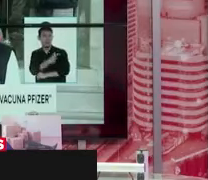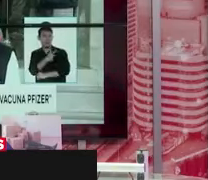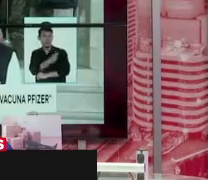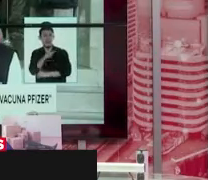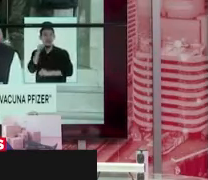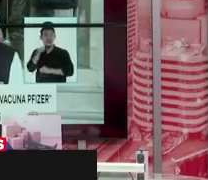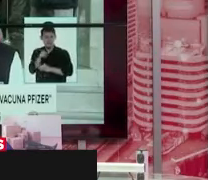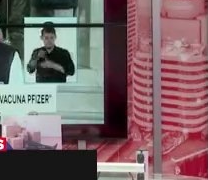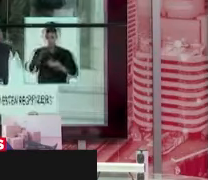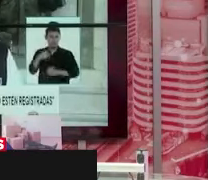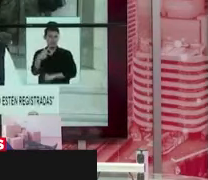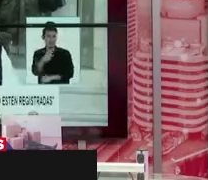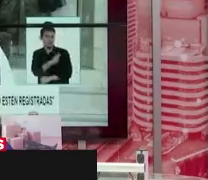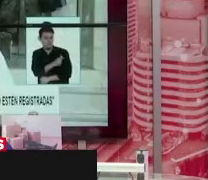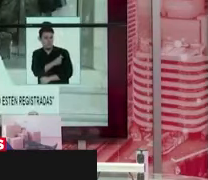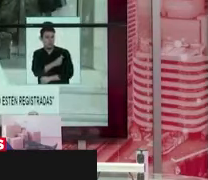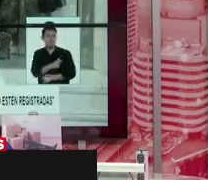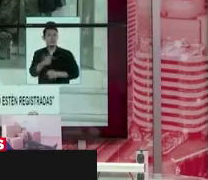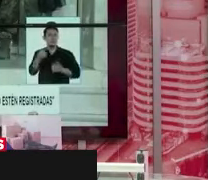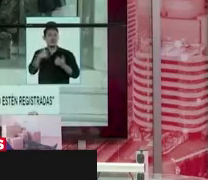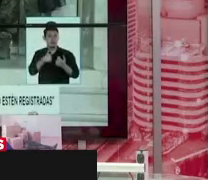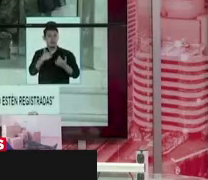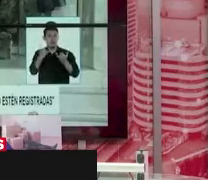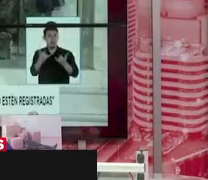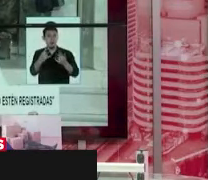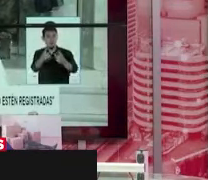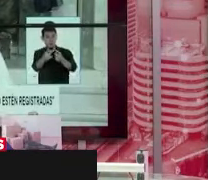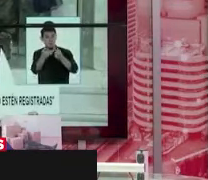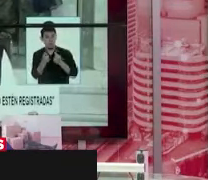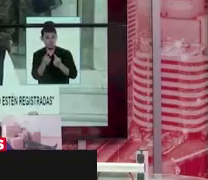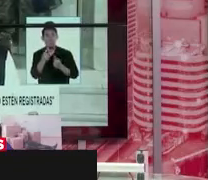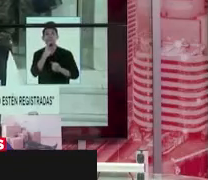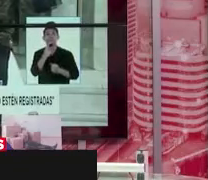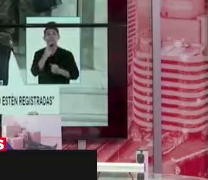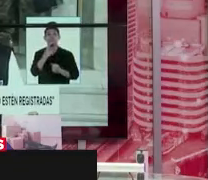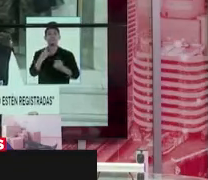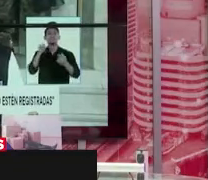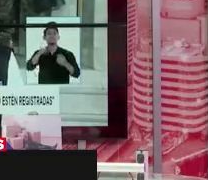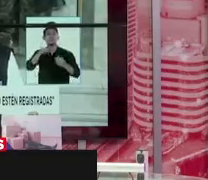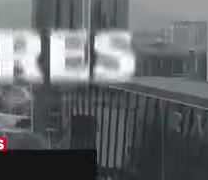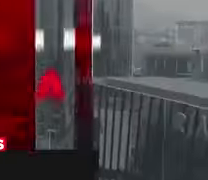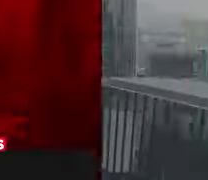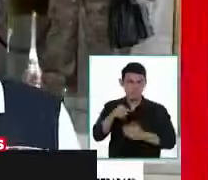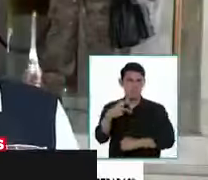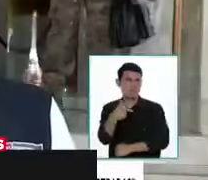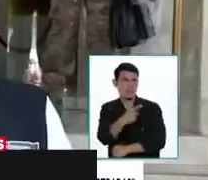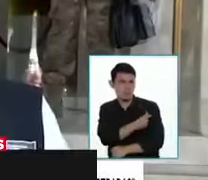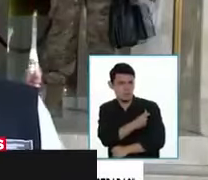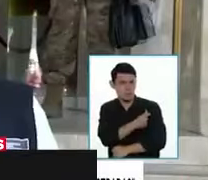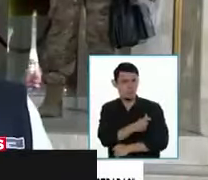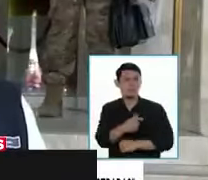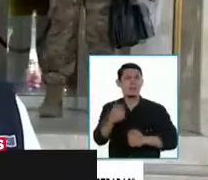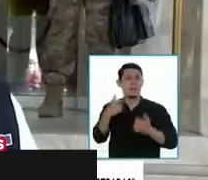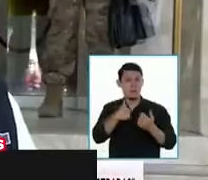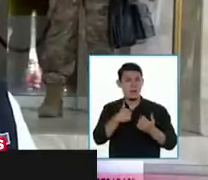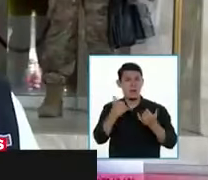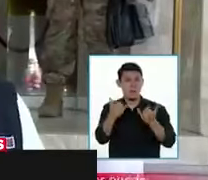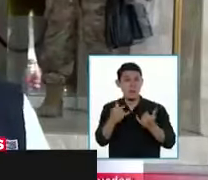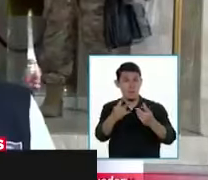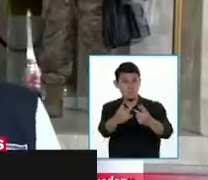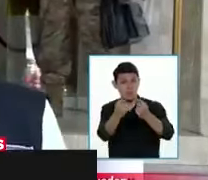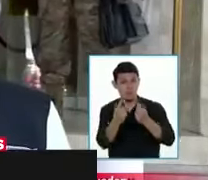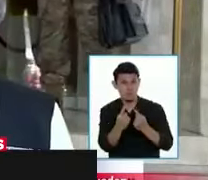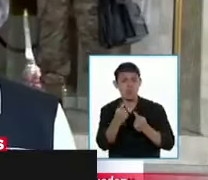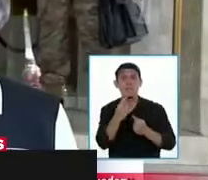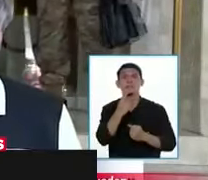Te pueden vender hasta falsa. Sí, claro, tan falsa como la promesa de Vizcarra, tu socio político. Y aprovecho esa pregunta